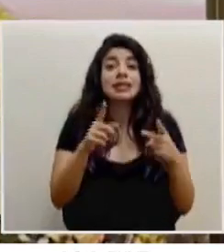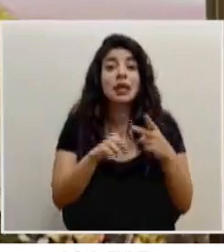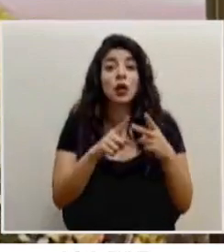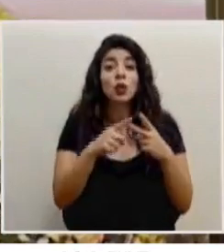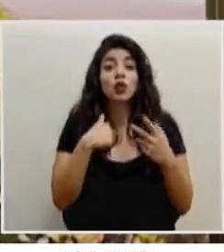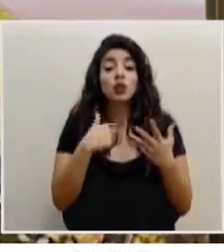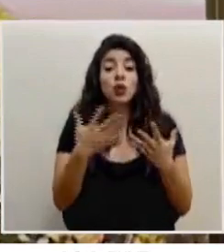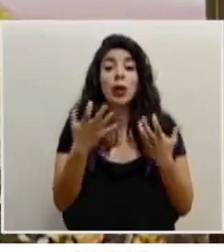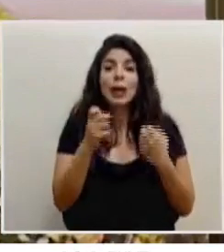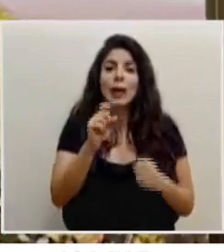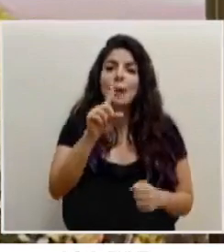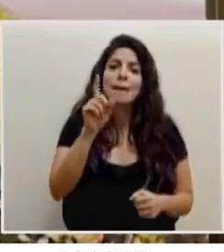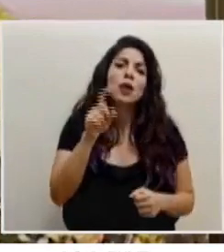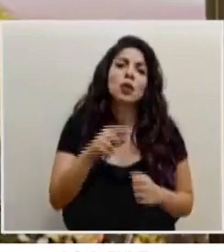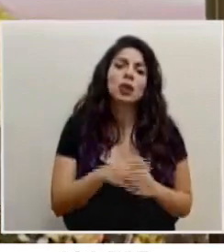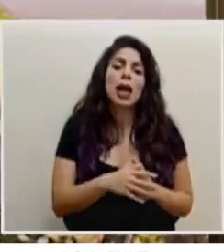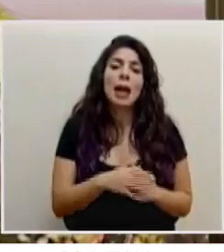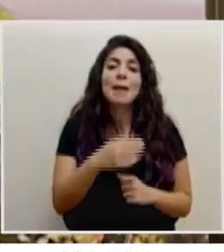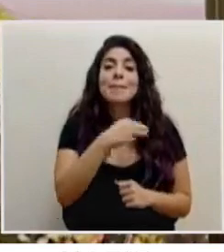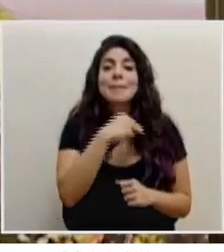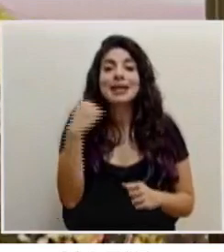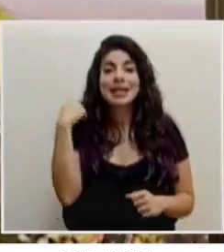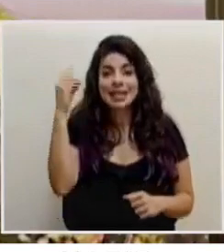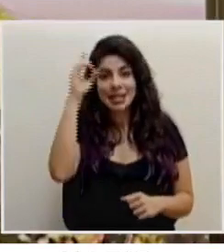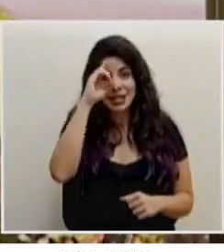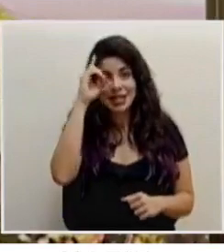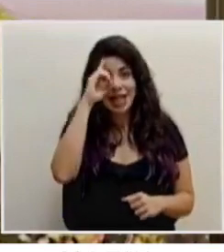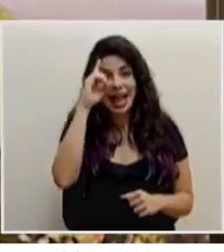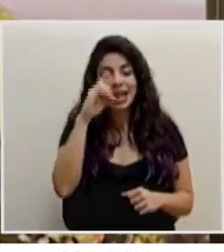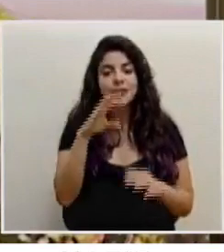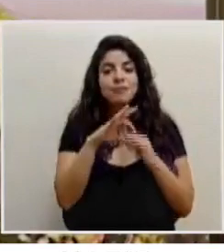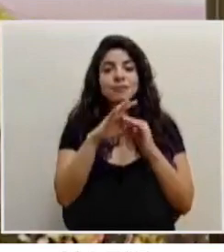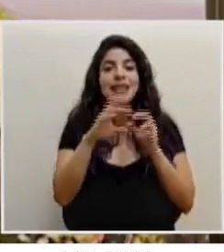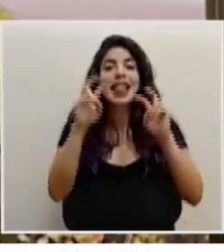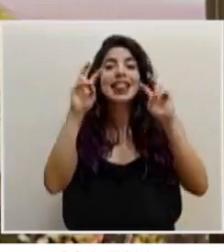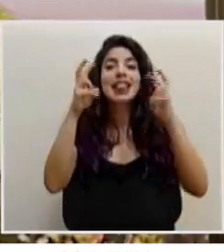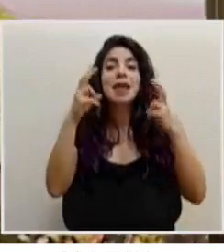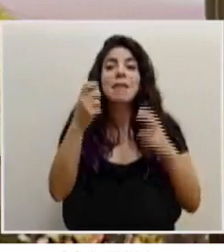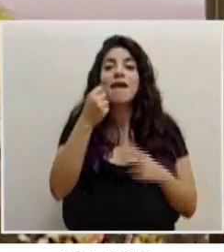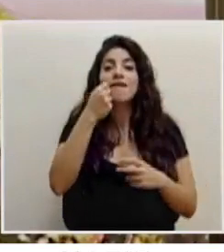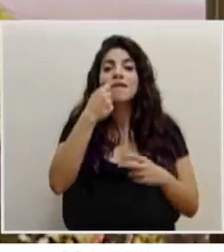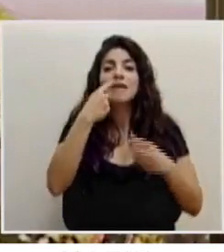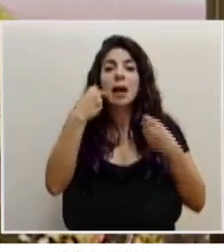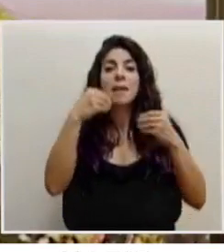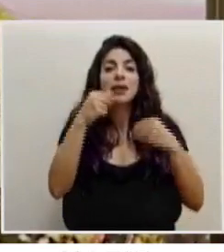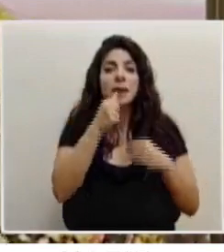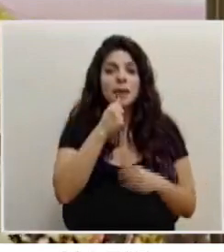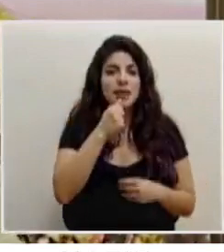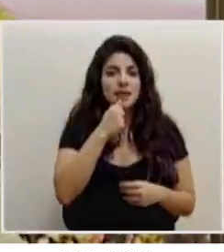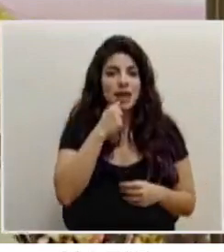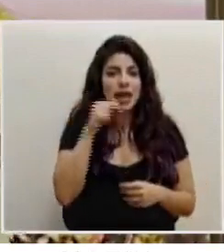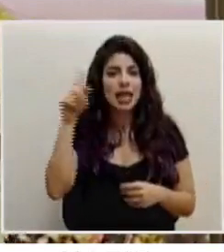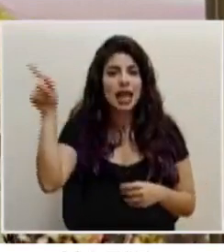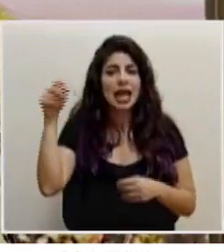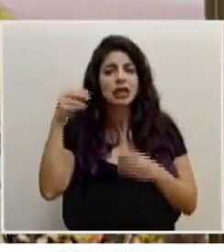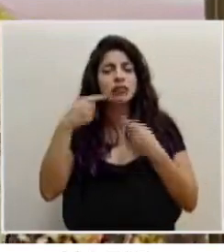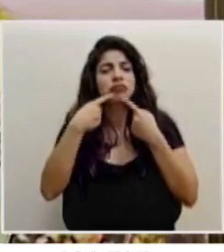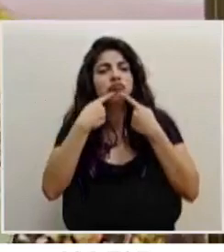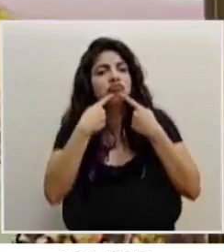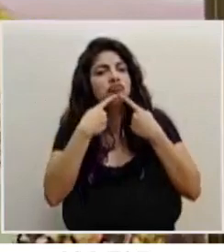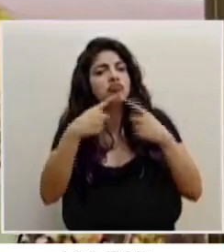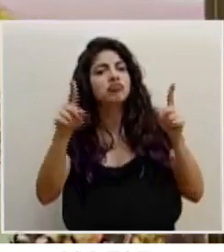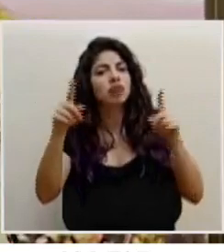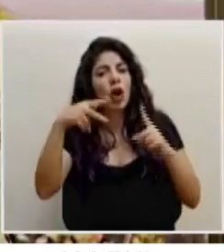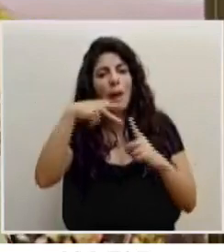quería consultarle al ministro Salas es en relación al tema de las farmacias privadas. De hecho, ellos enviaron un pronunciamiento,